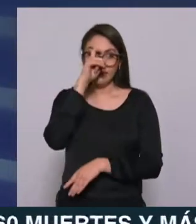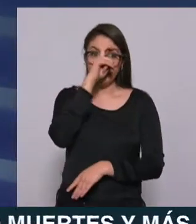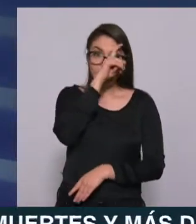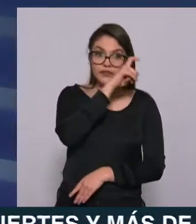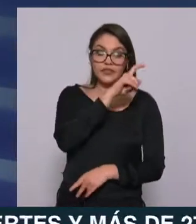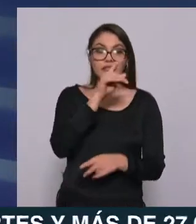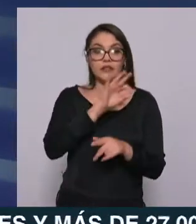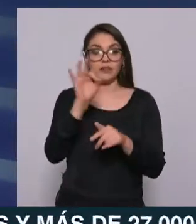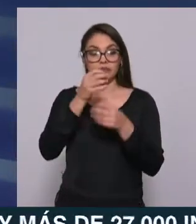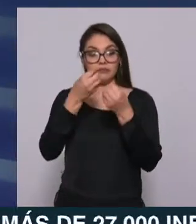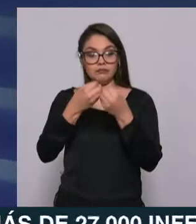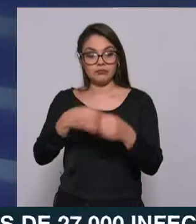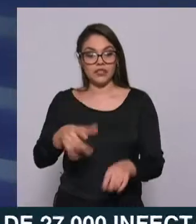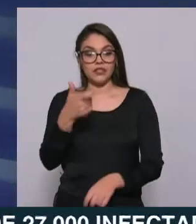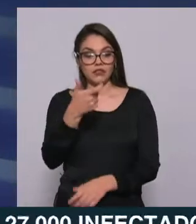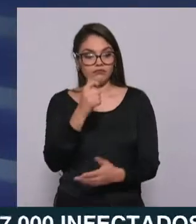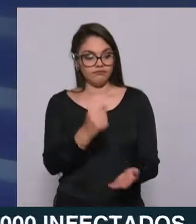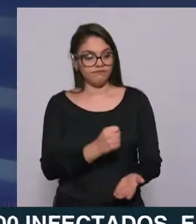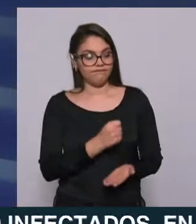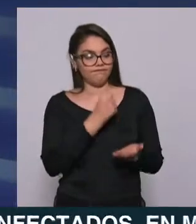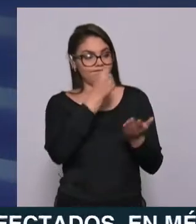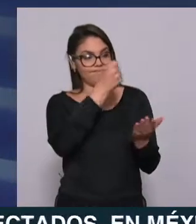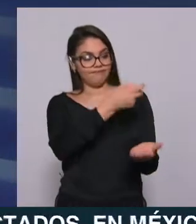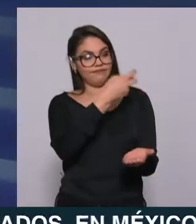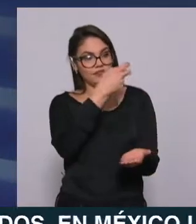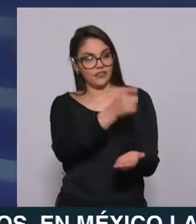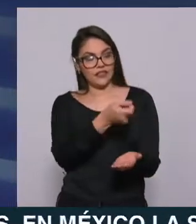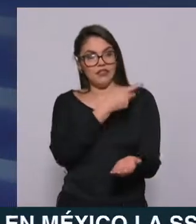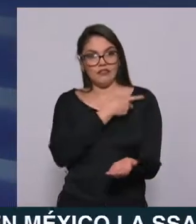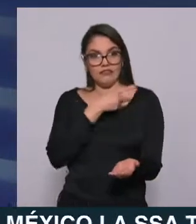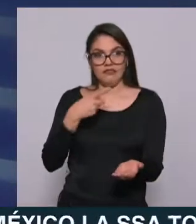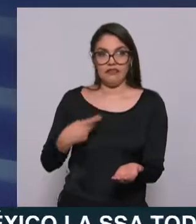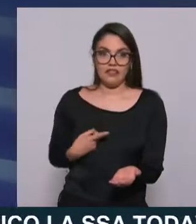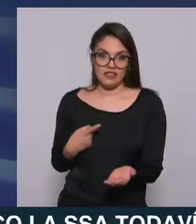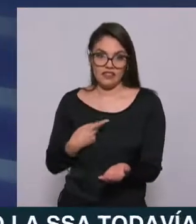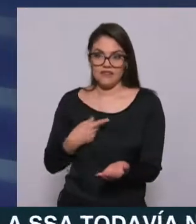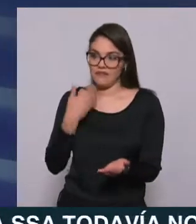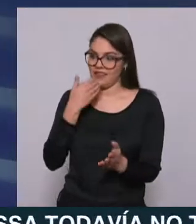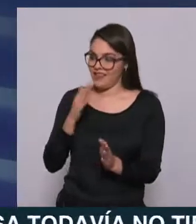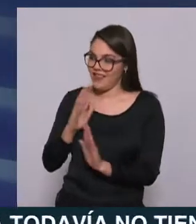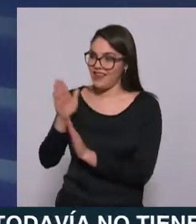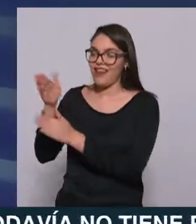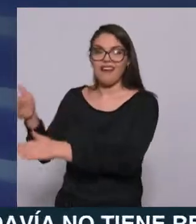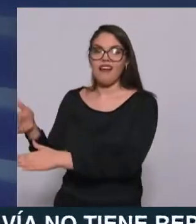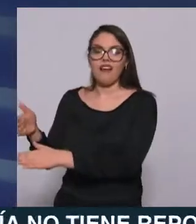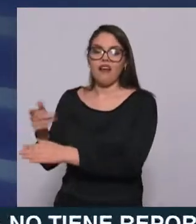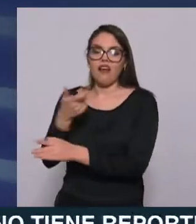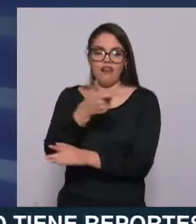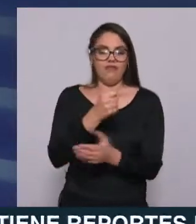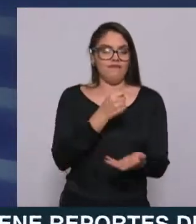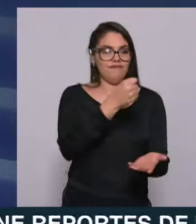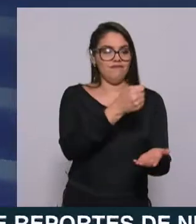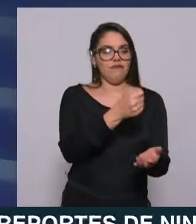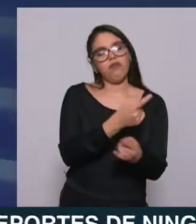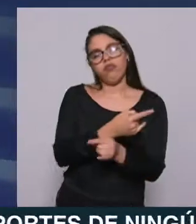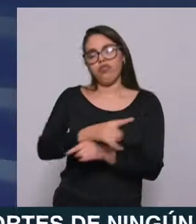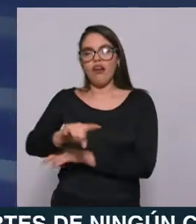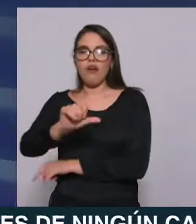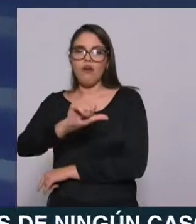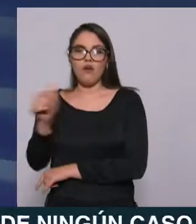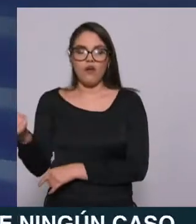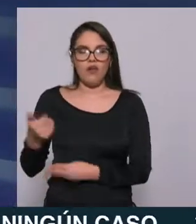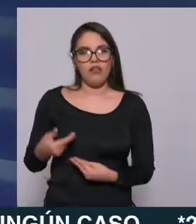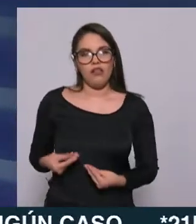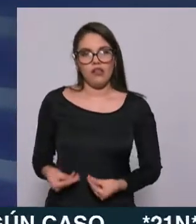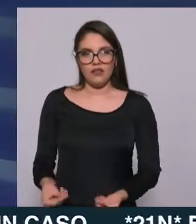pérdida de recursos que se destinan o se etiquetan para obras que al final de cuentas no llegan a donde deben ser. O sea, principalmente en la Ciudad de México, el